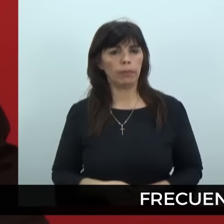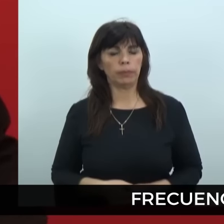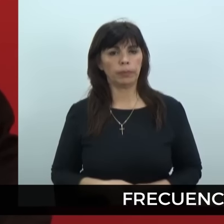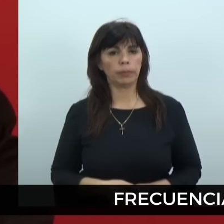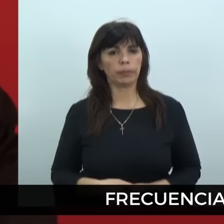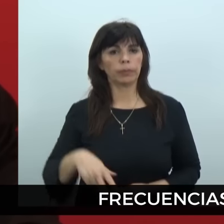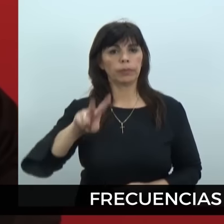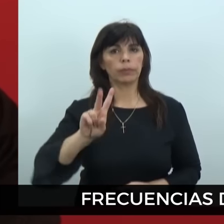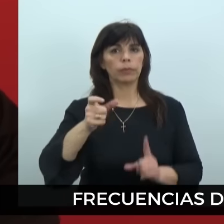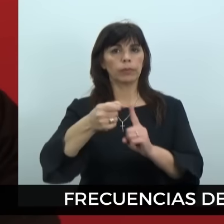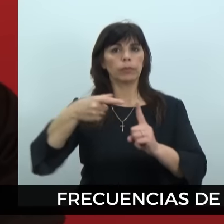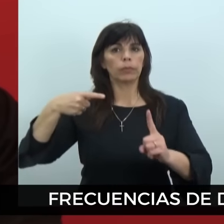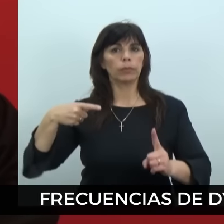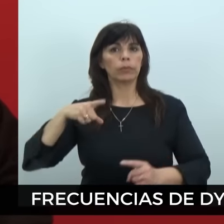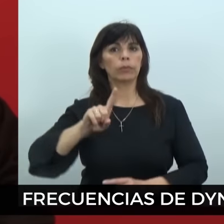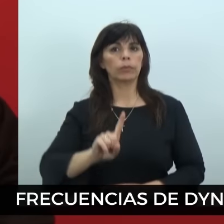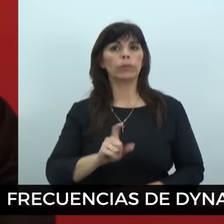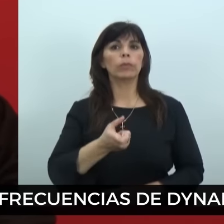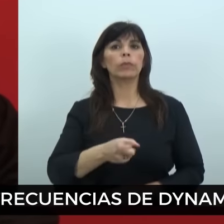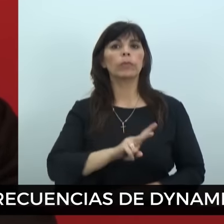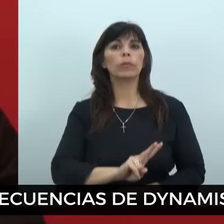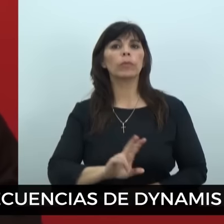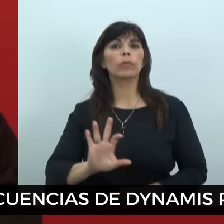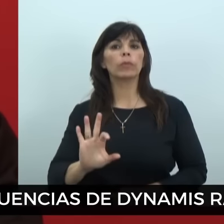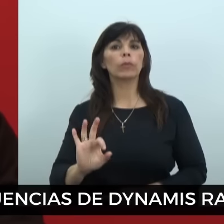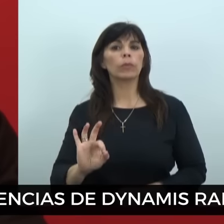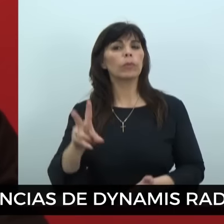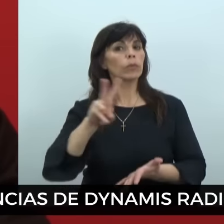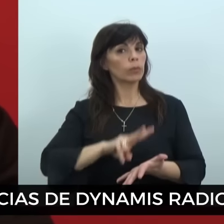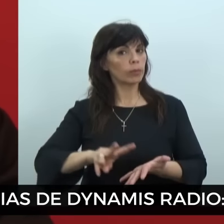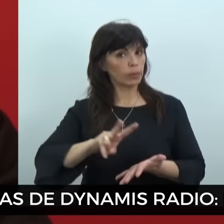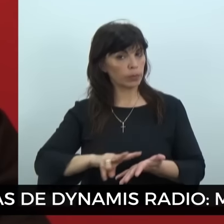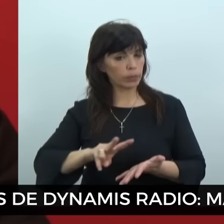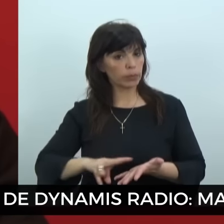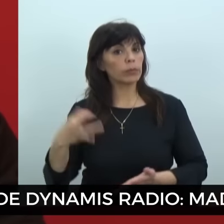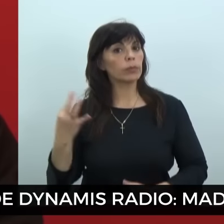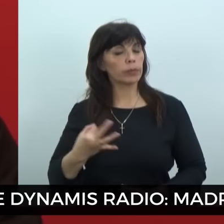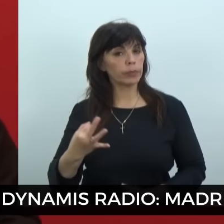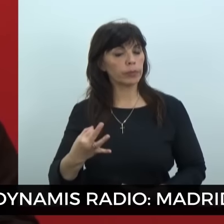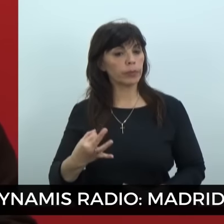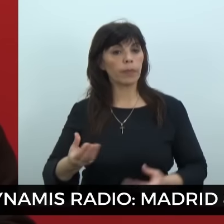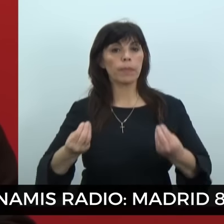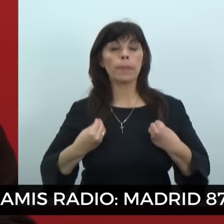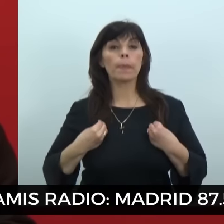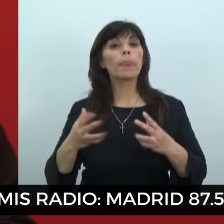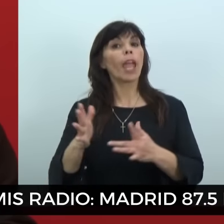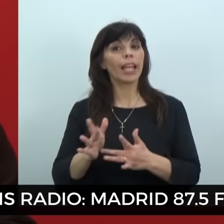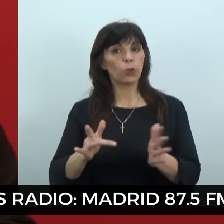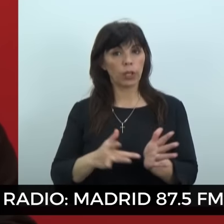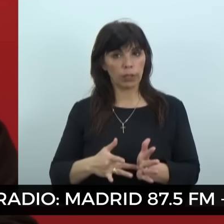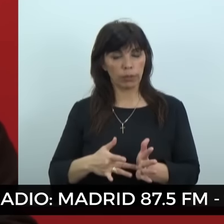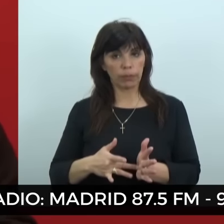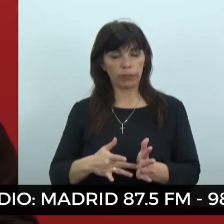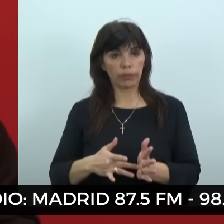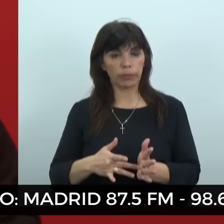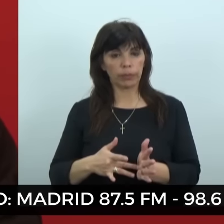En segunda carta de Corintios 1, versículo 20, hemos leído que en la vida de Jesucristo,